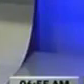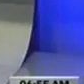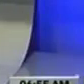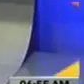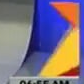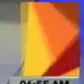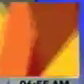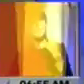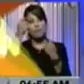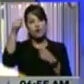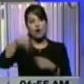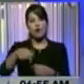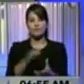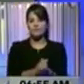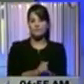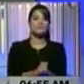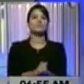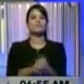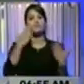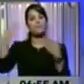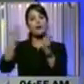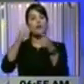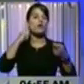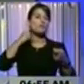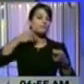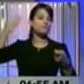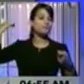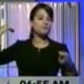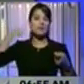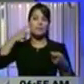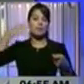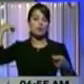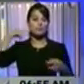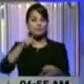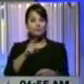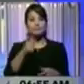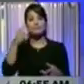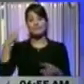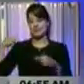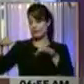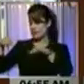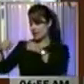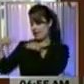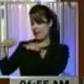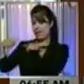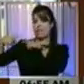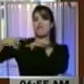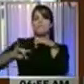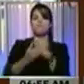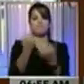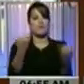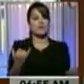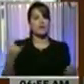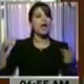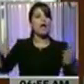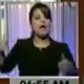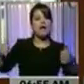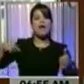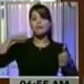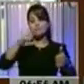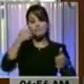pero en memoria del día de hoy, vea. Pensar en el pasado como la causa del efecto presente. Esto es producción de Néstor Sayago,